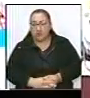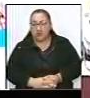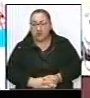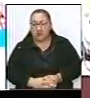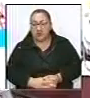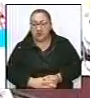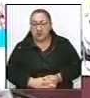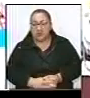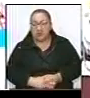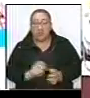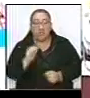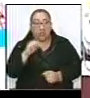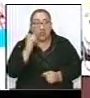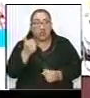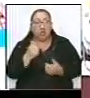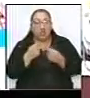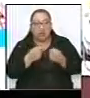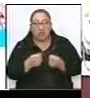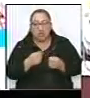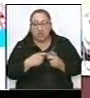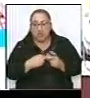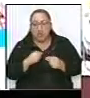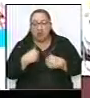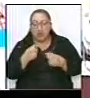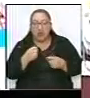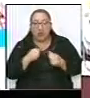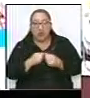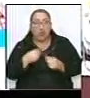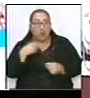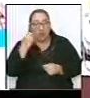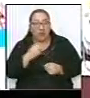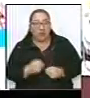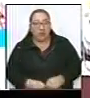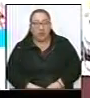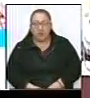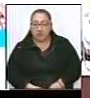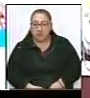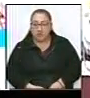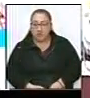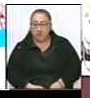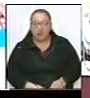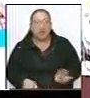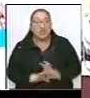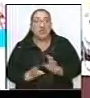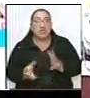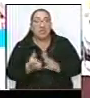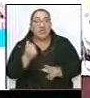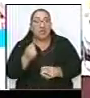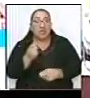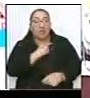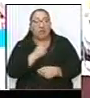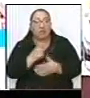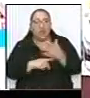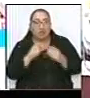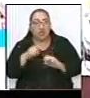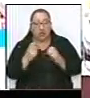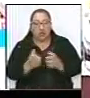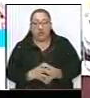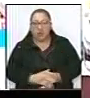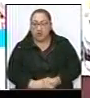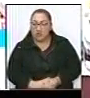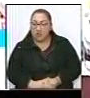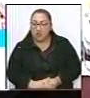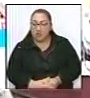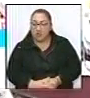hablamos de insistencias, sí vuelvo a seguir en mi posición sin quitarle el poder o las facultades necesarias al Parlamento, porque el